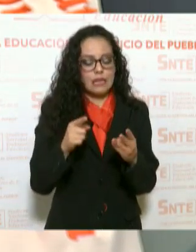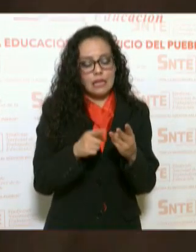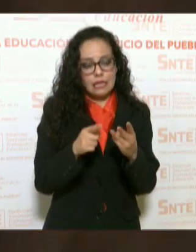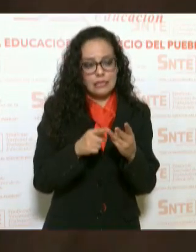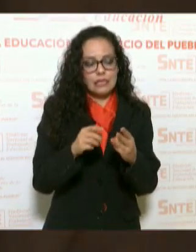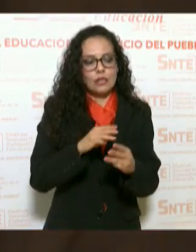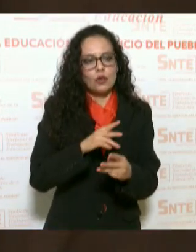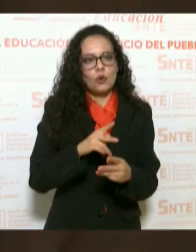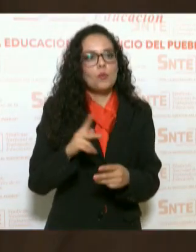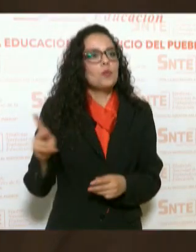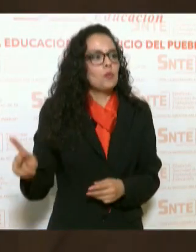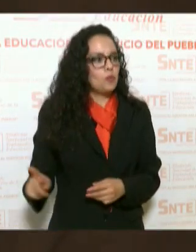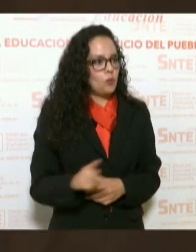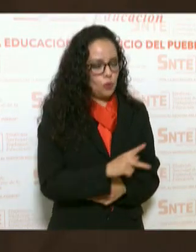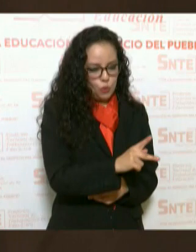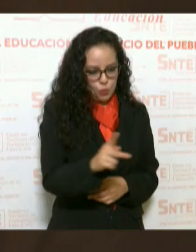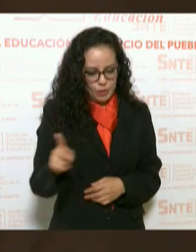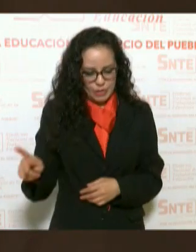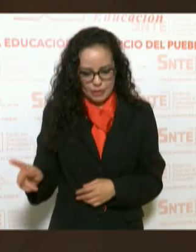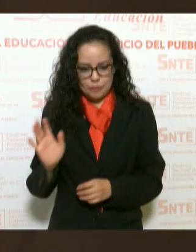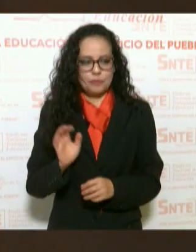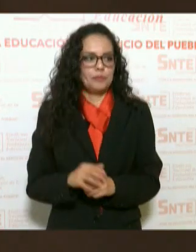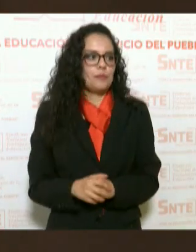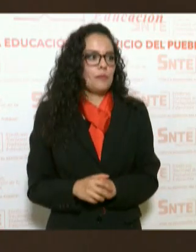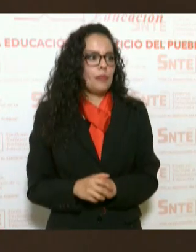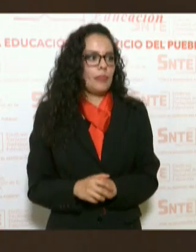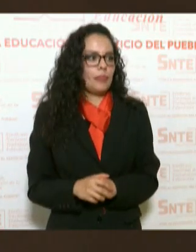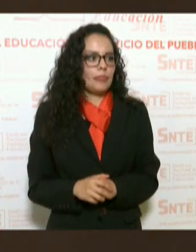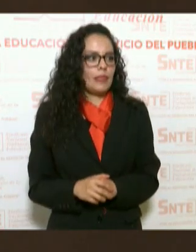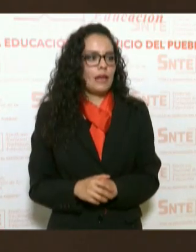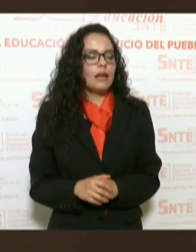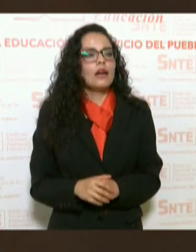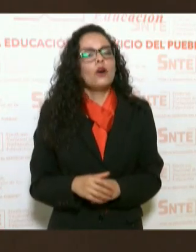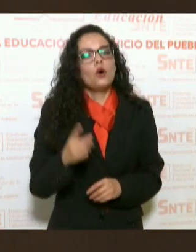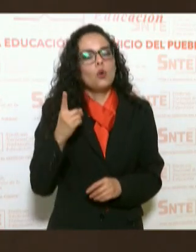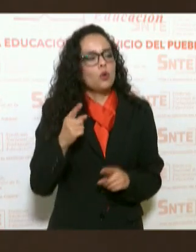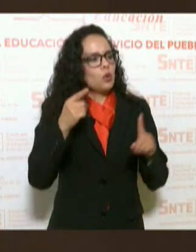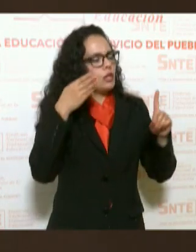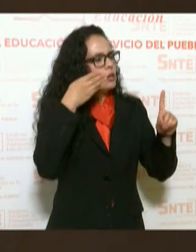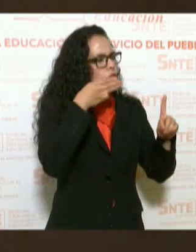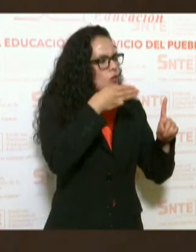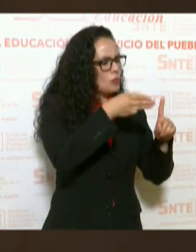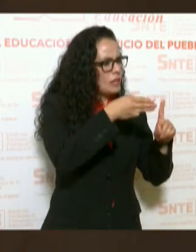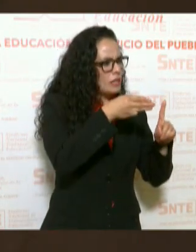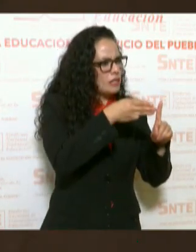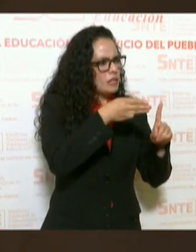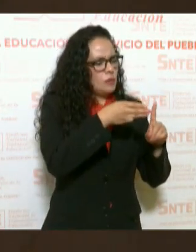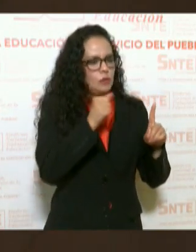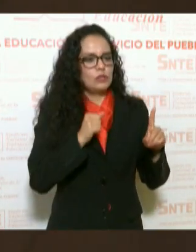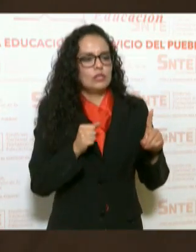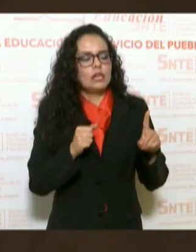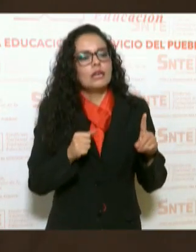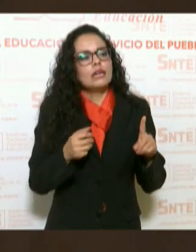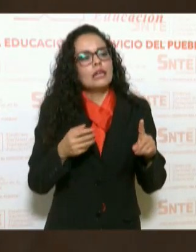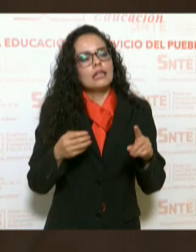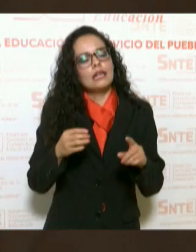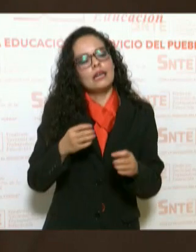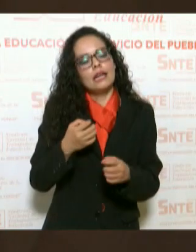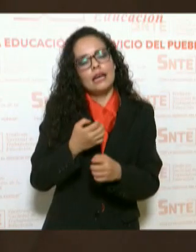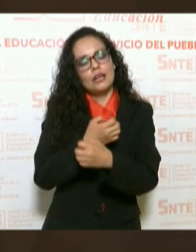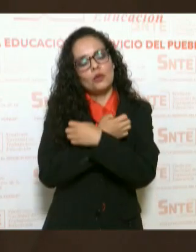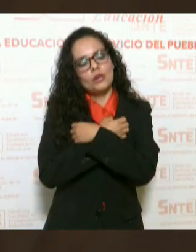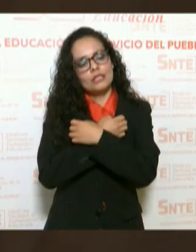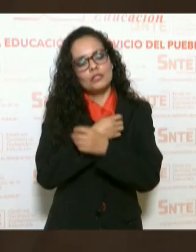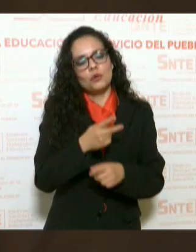Mexicanos. Entre los objetivos de la nueva legislación educativa destacan los de sentar